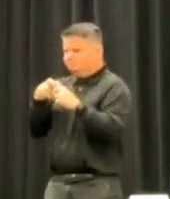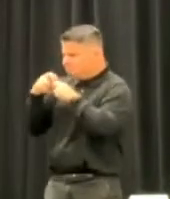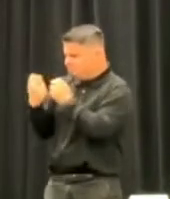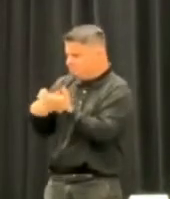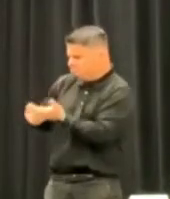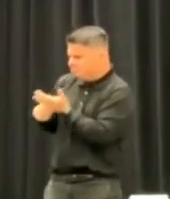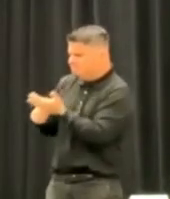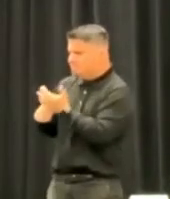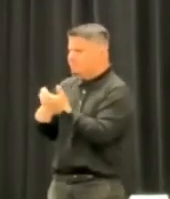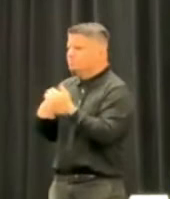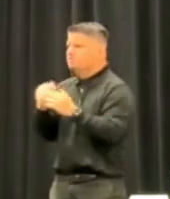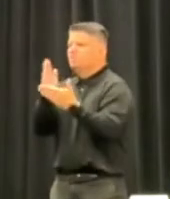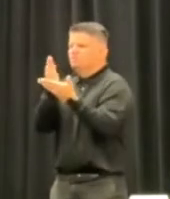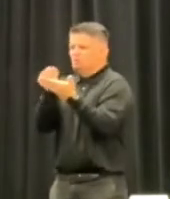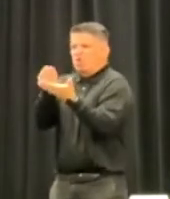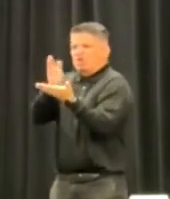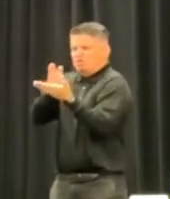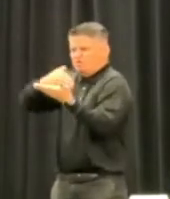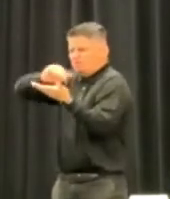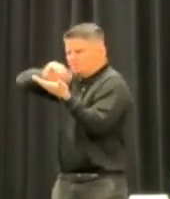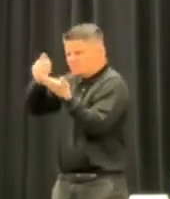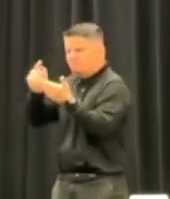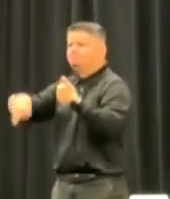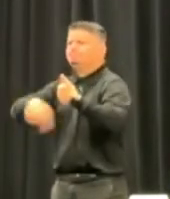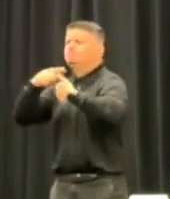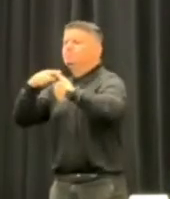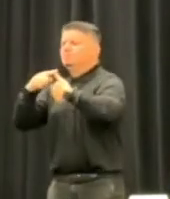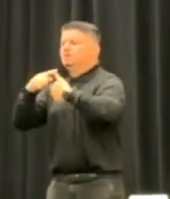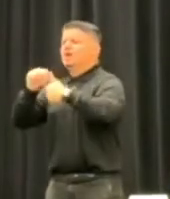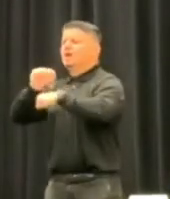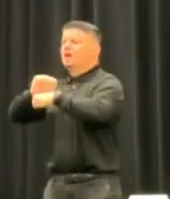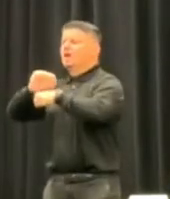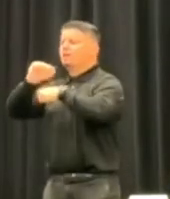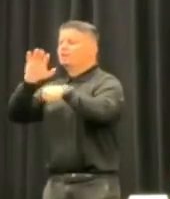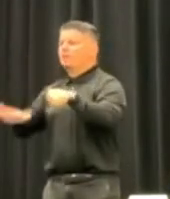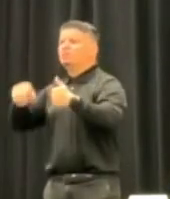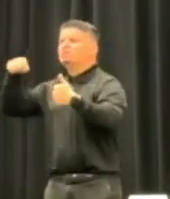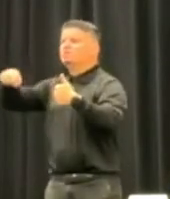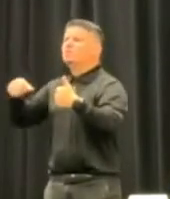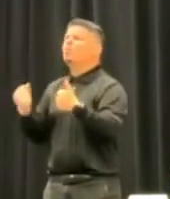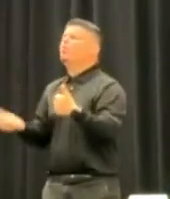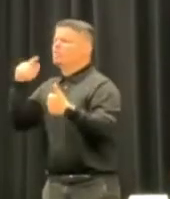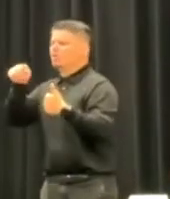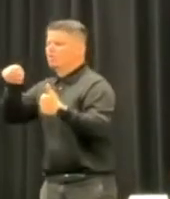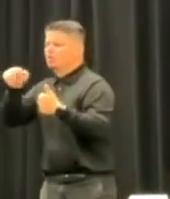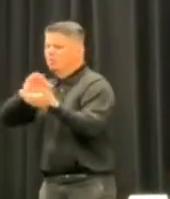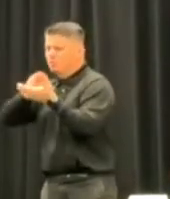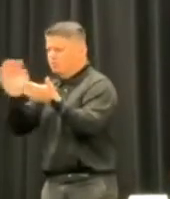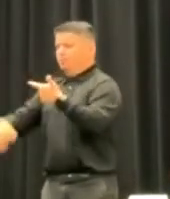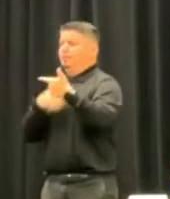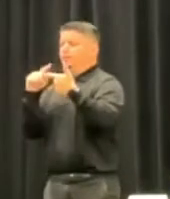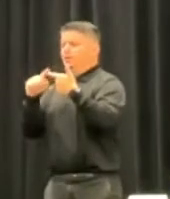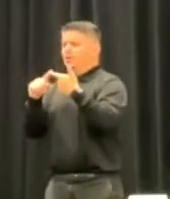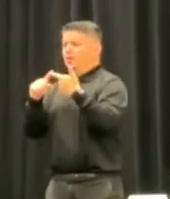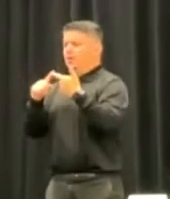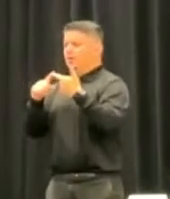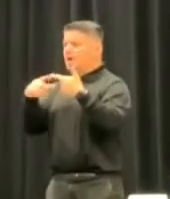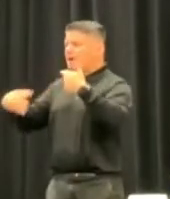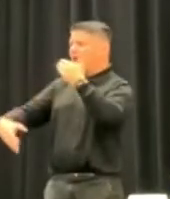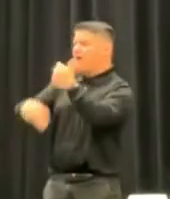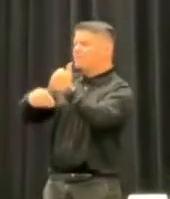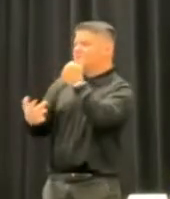hablamos de la importancia de integrar digitalización en el servicio público eso no solamente ayuda a eliminar burocracia